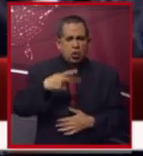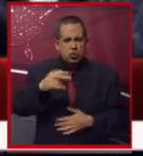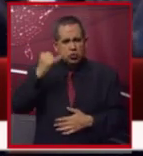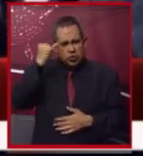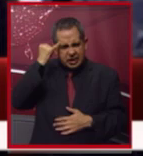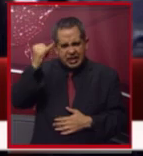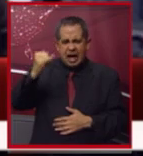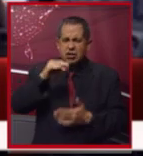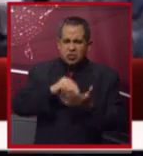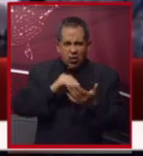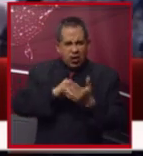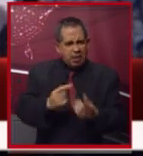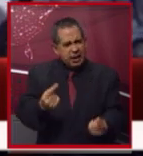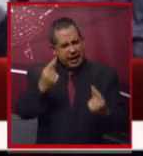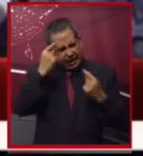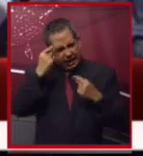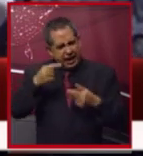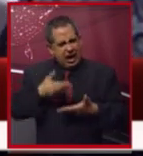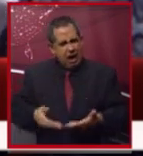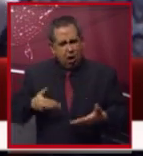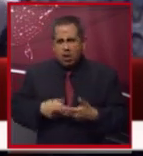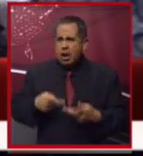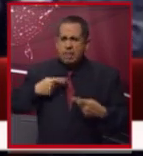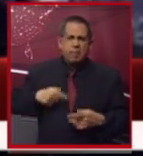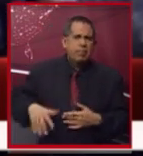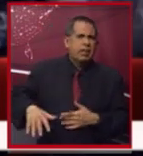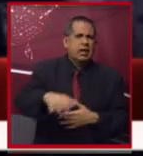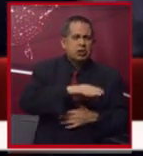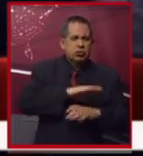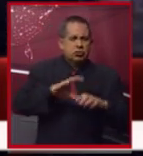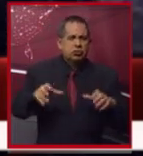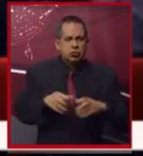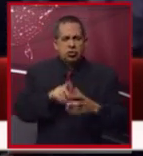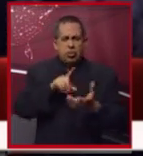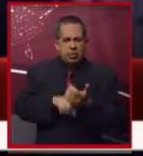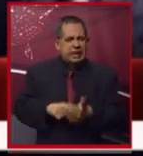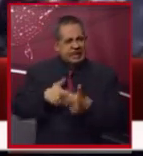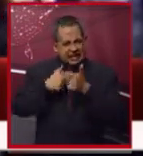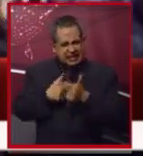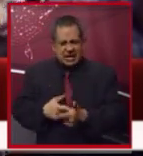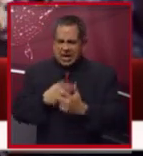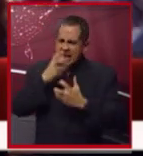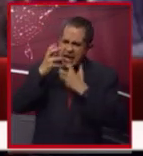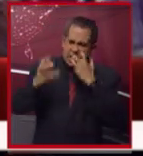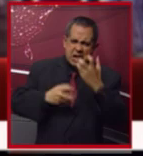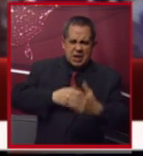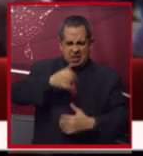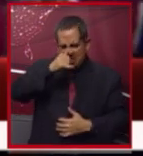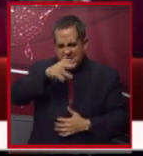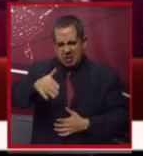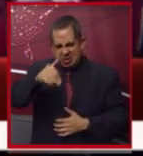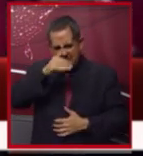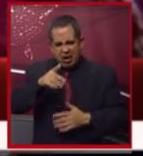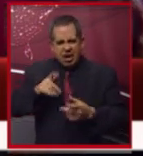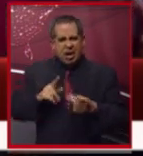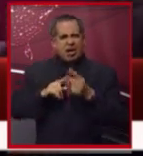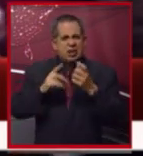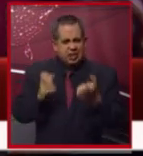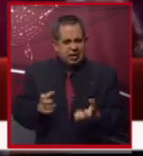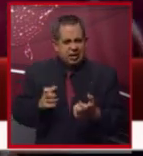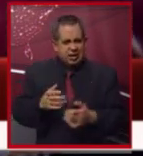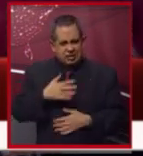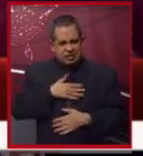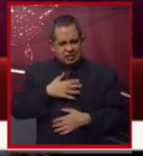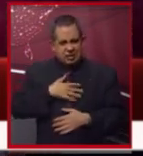estén presentes siempre en el pueblo porque luchaban por eso y seguiremos gritando y queremos que tengan esa esperanza